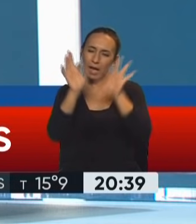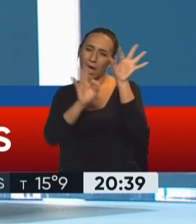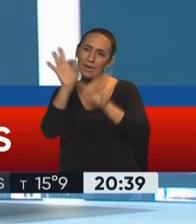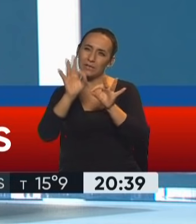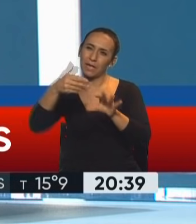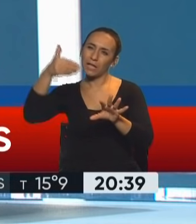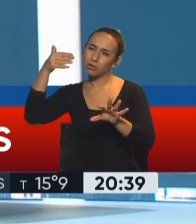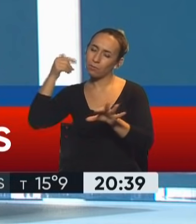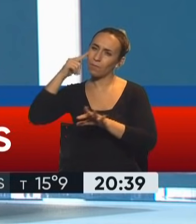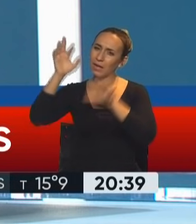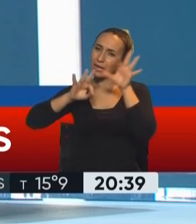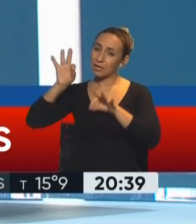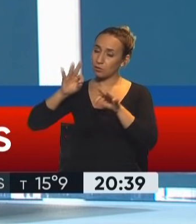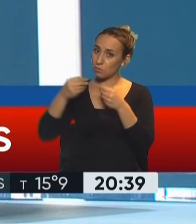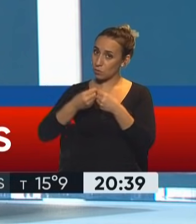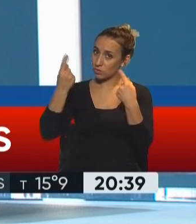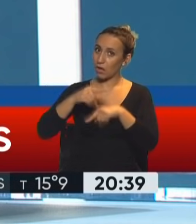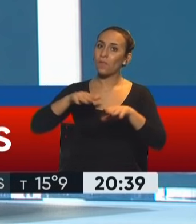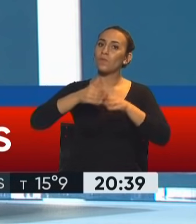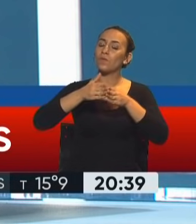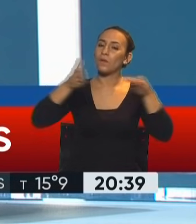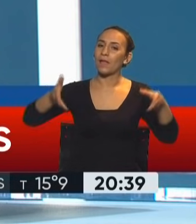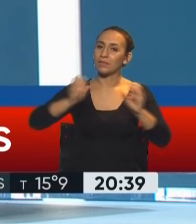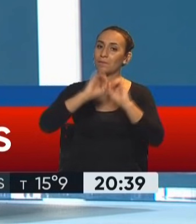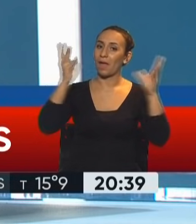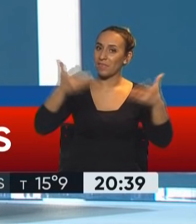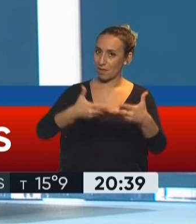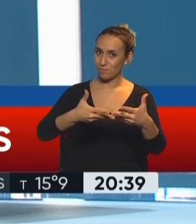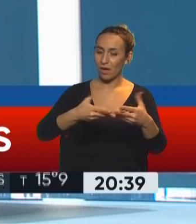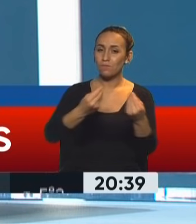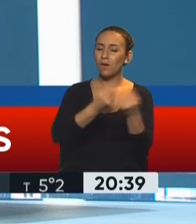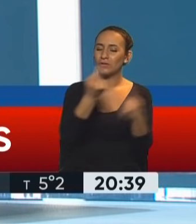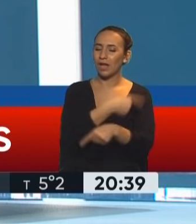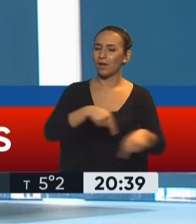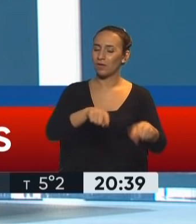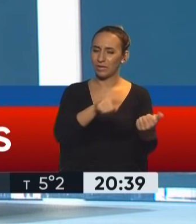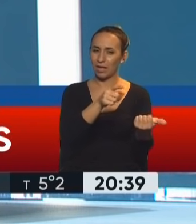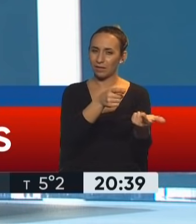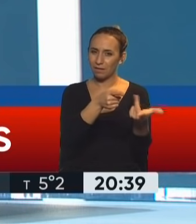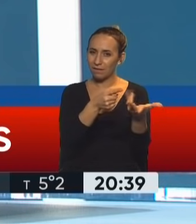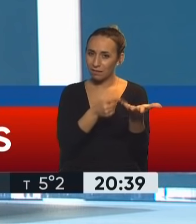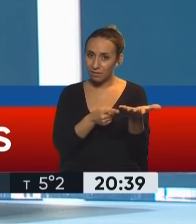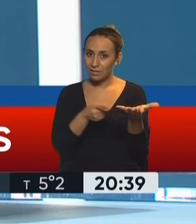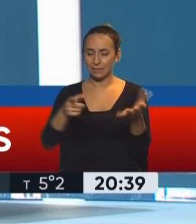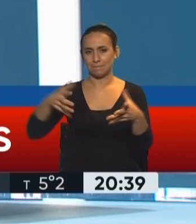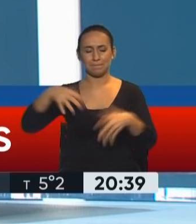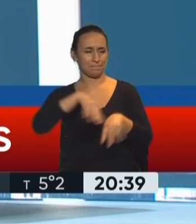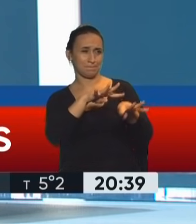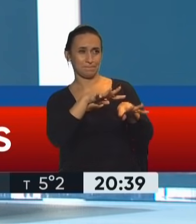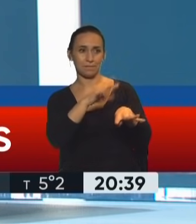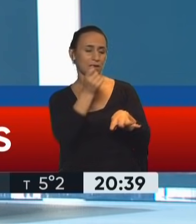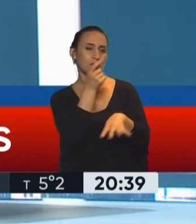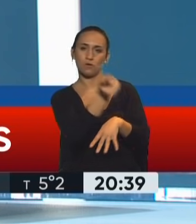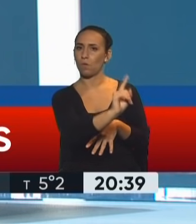cosas y pasaron cosas en la pandemia que no le gustaron y no debieron haber pasado nunca. Está